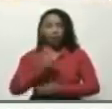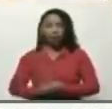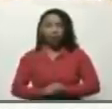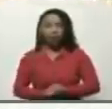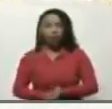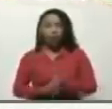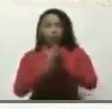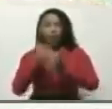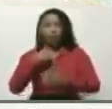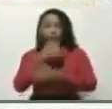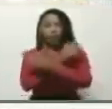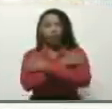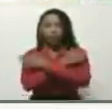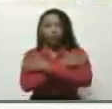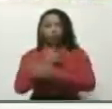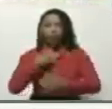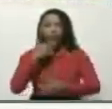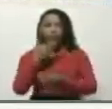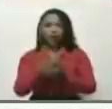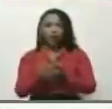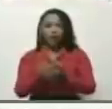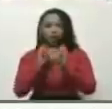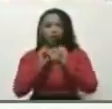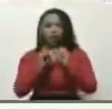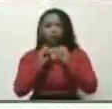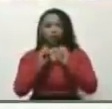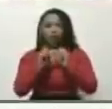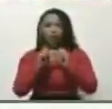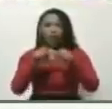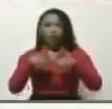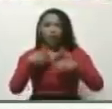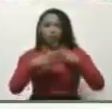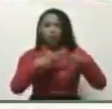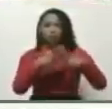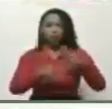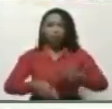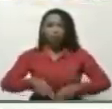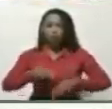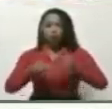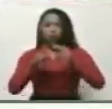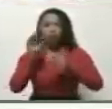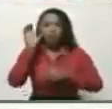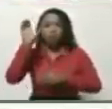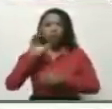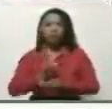Los felicito y les agradezco que sigan en este proceso de construcción de patria.